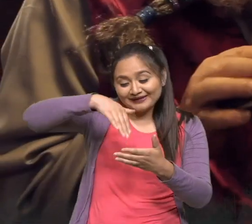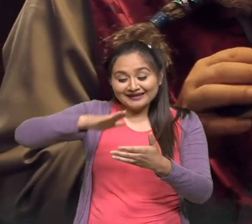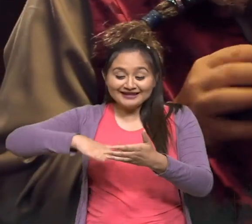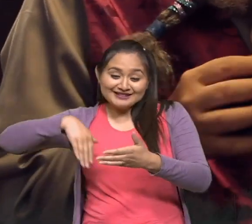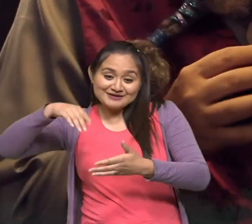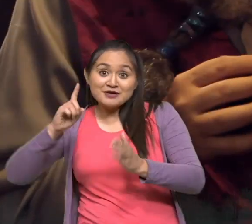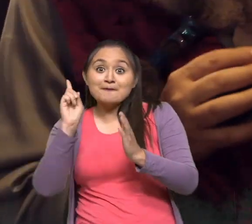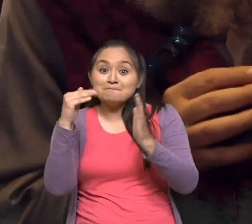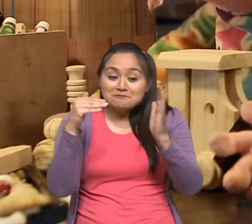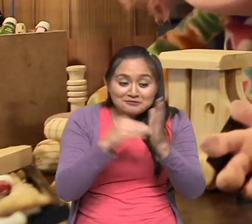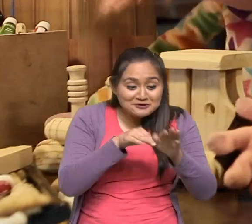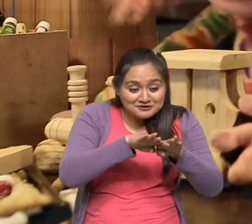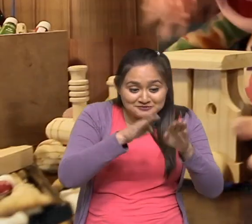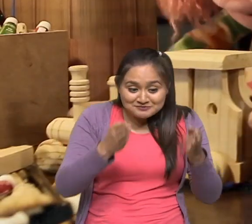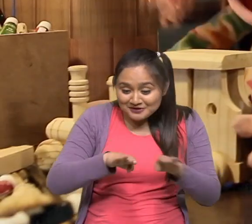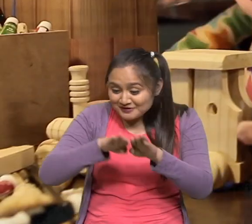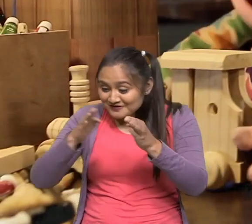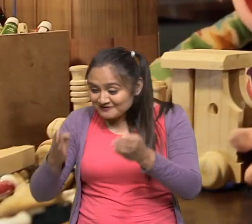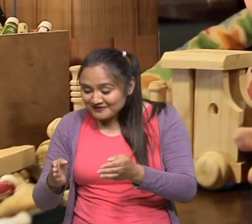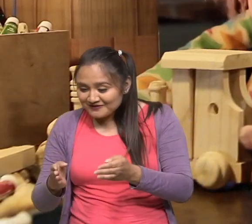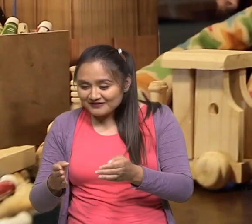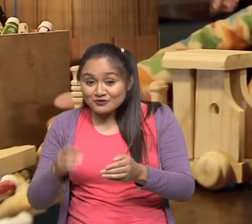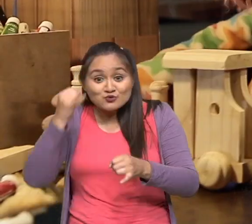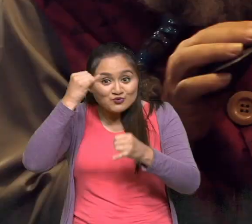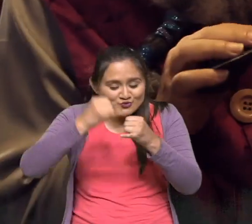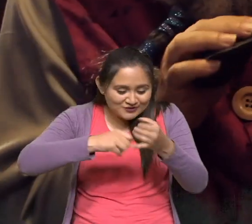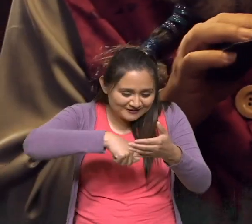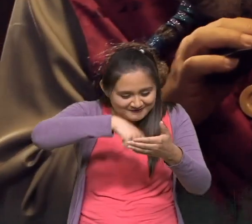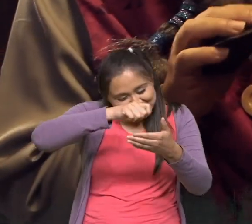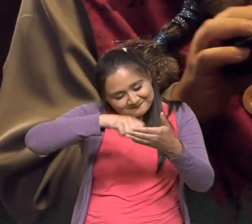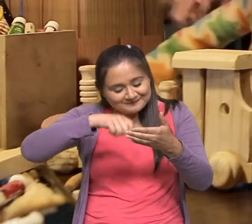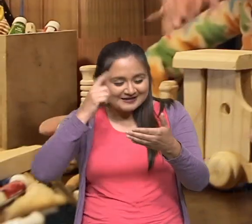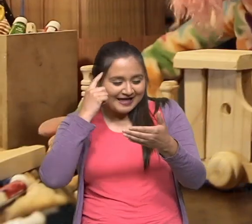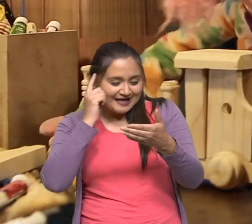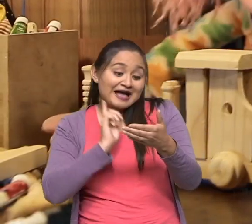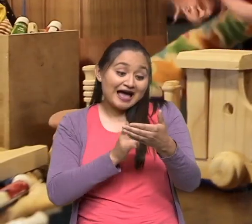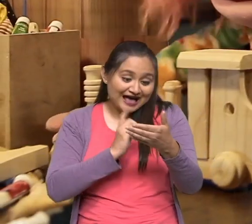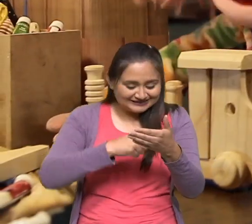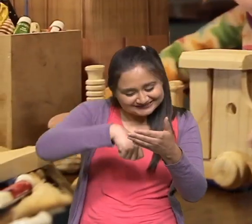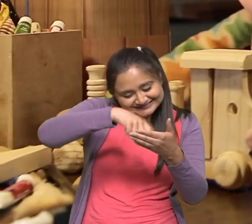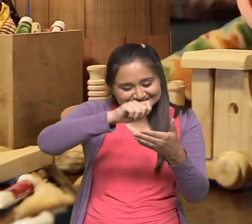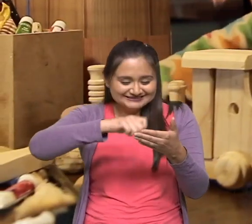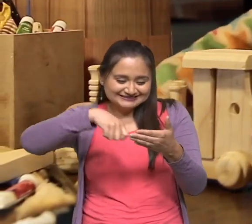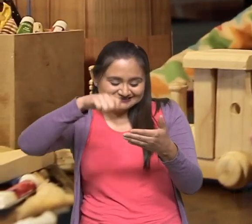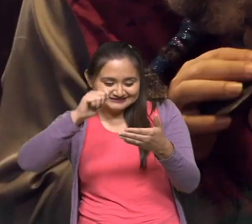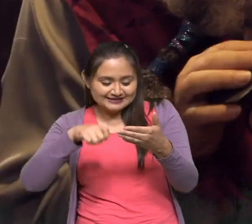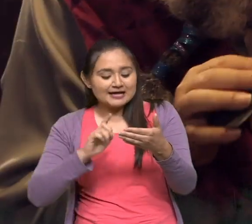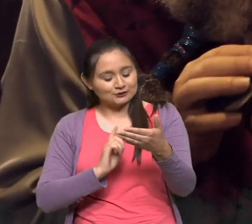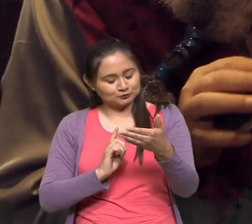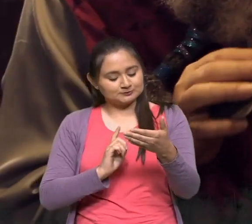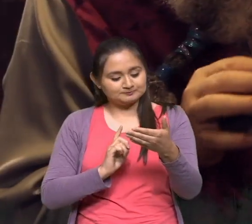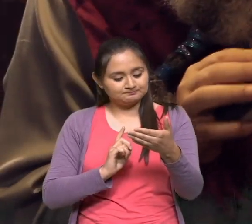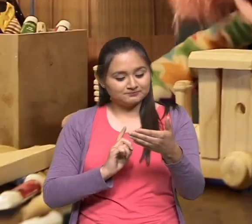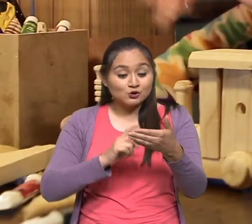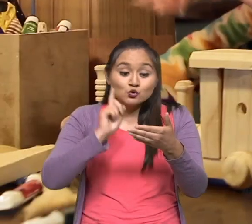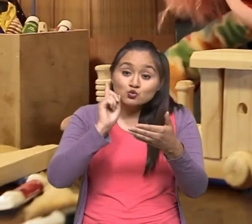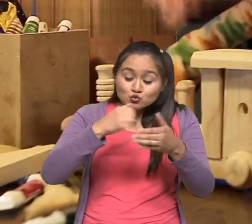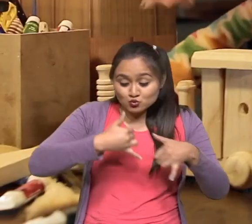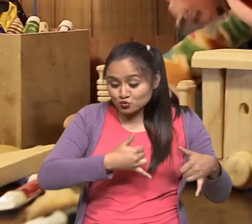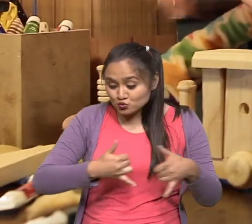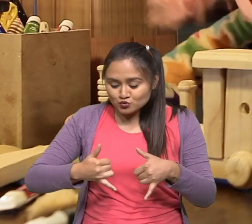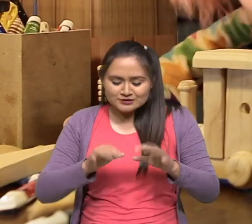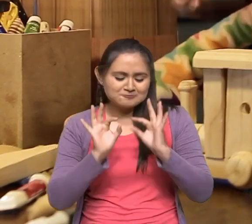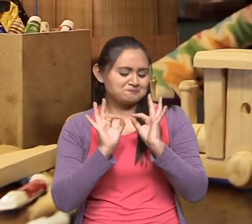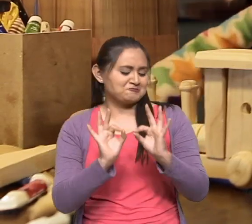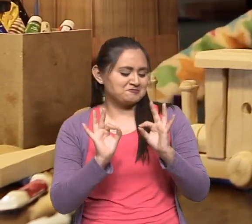día! He hecho 1000 juguetes. Voy a terminar este último. ¿En qué me quedé? ¡Ah, sí! Entonces, para